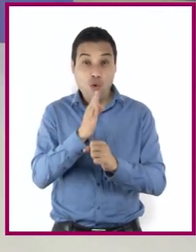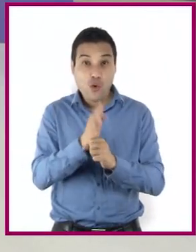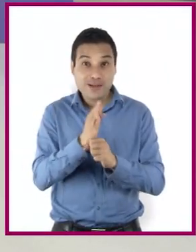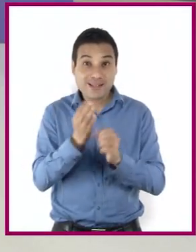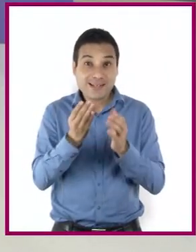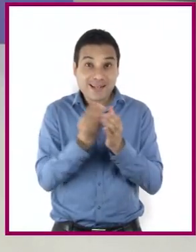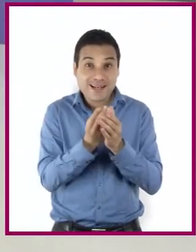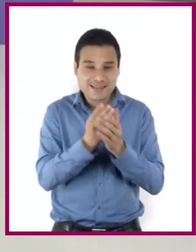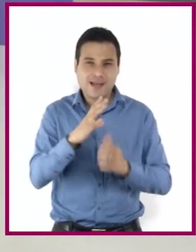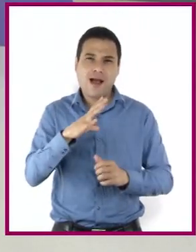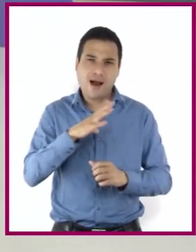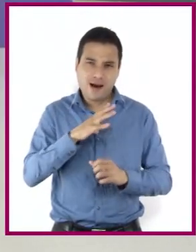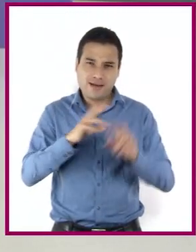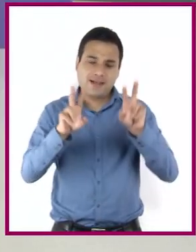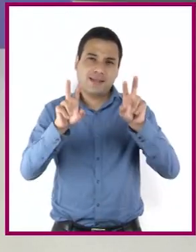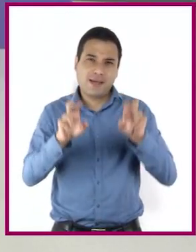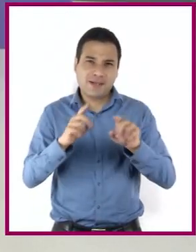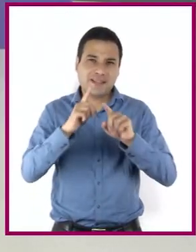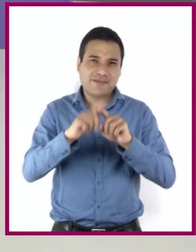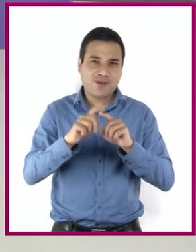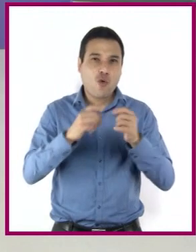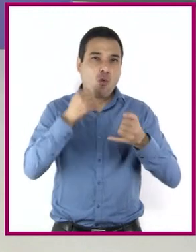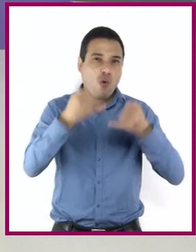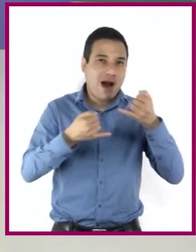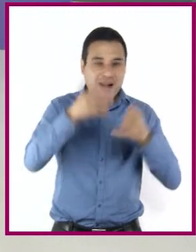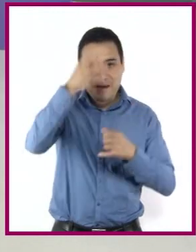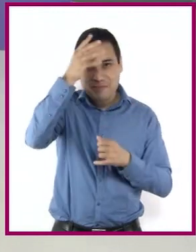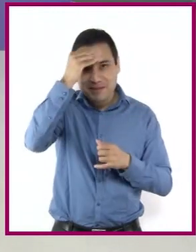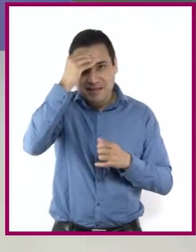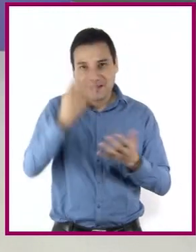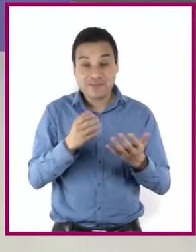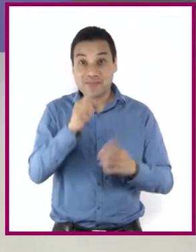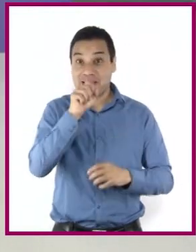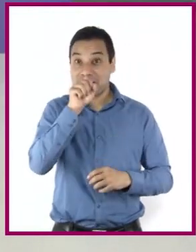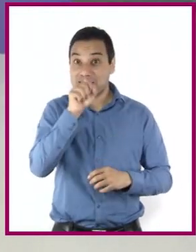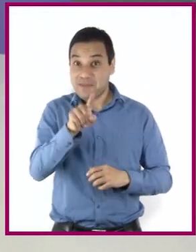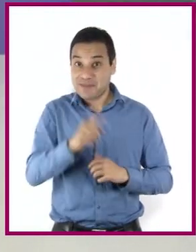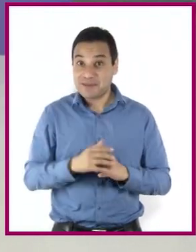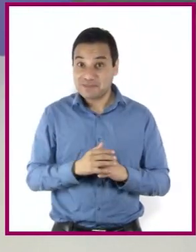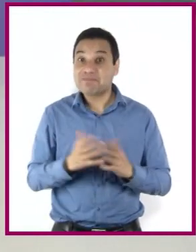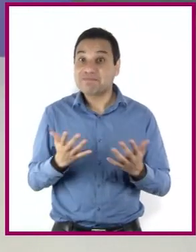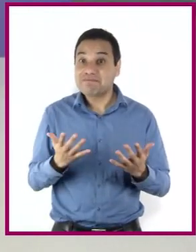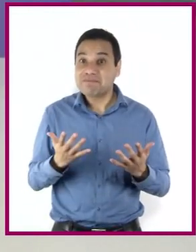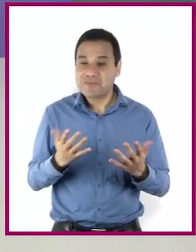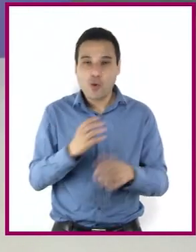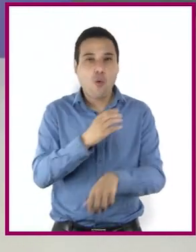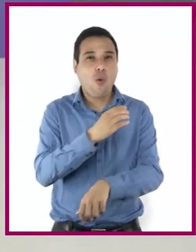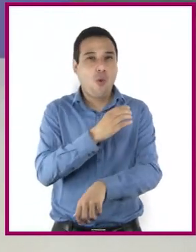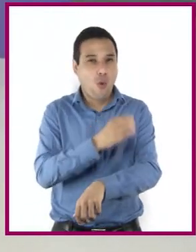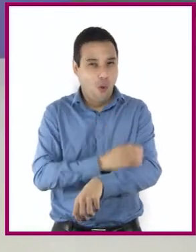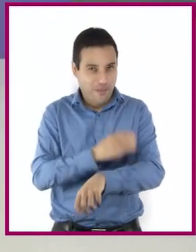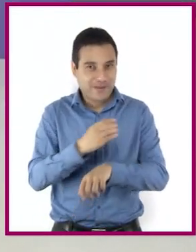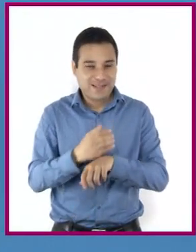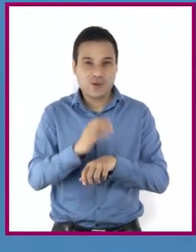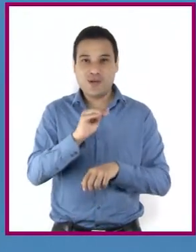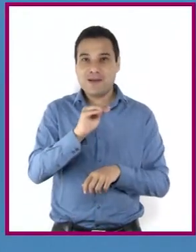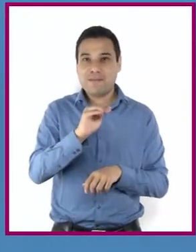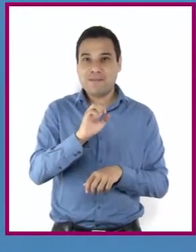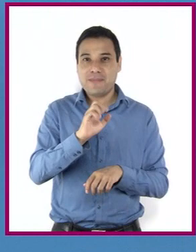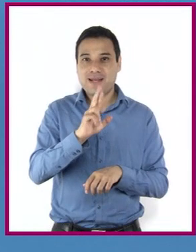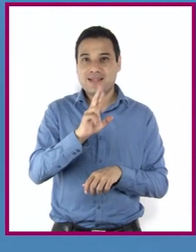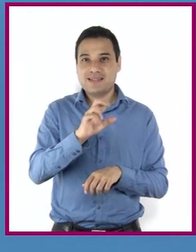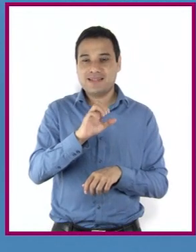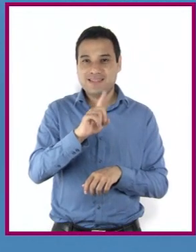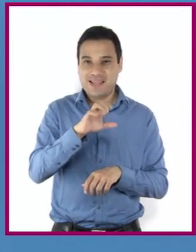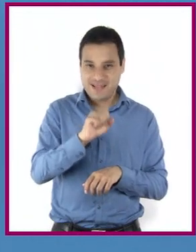con varias secciones como Jugar para Aprender y además tendremos la participación de nuestros compañeros Mercedes y Hugo.